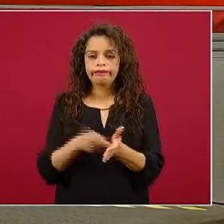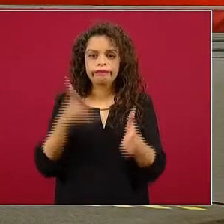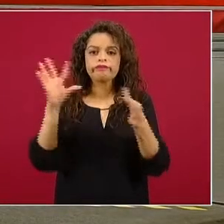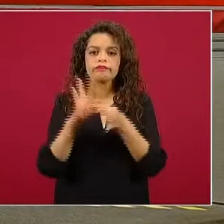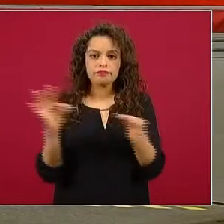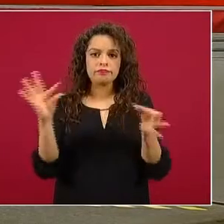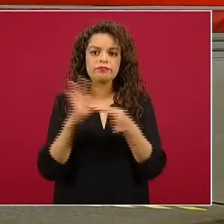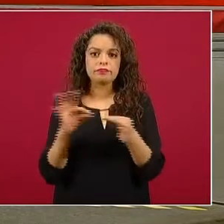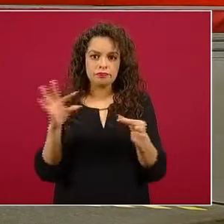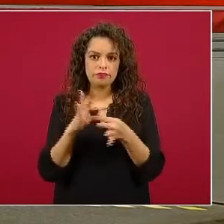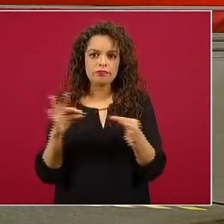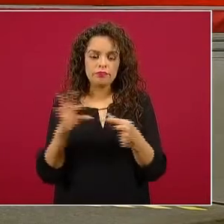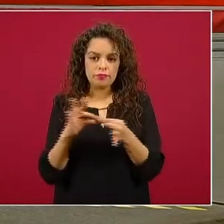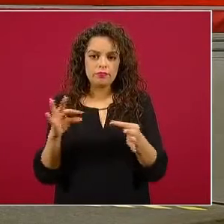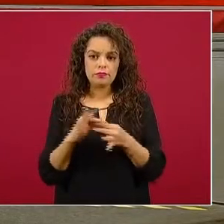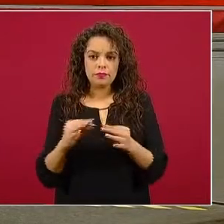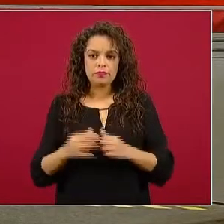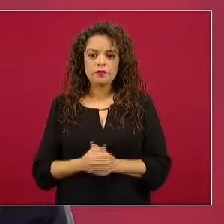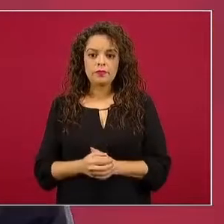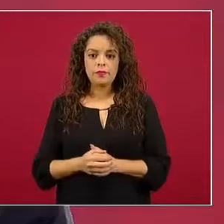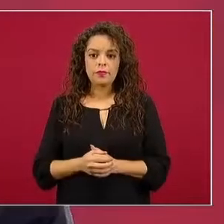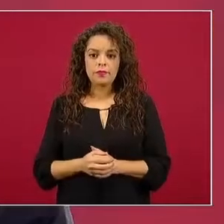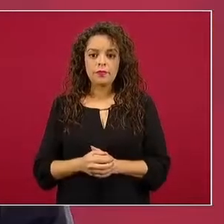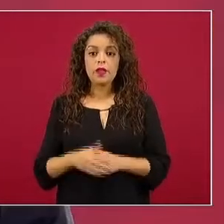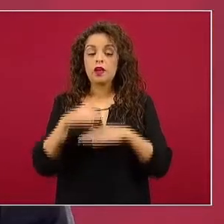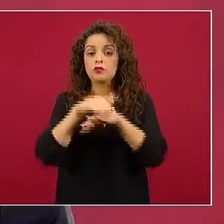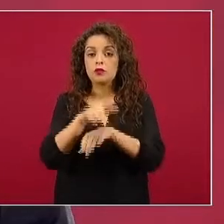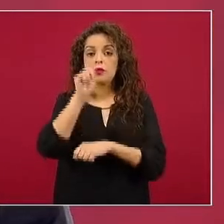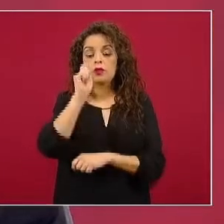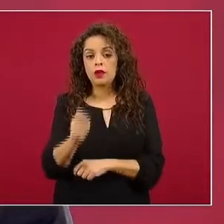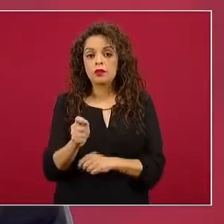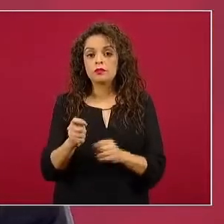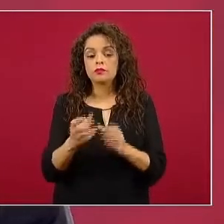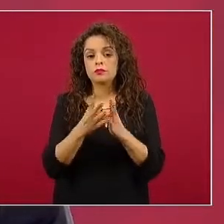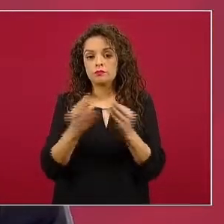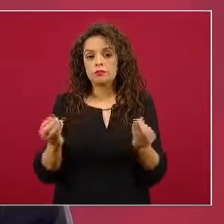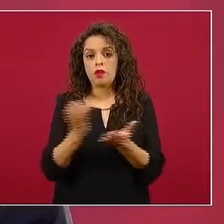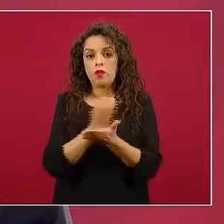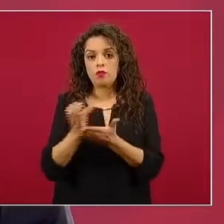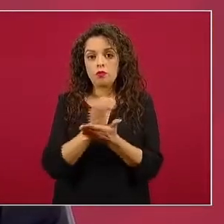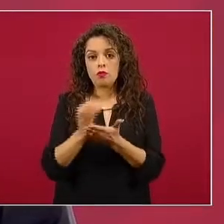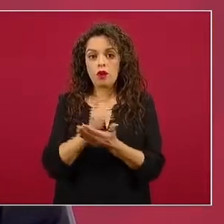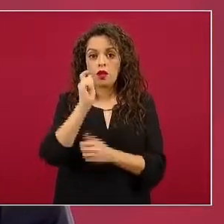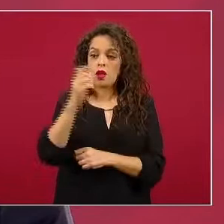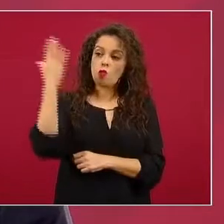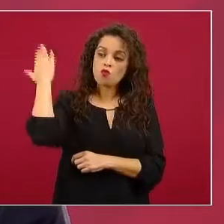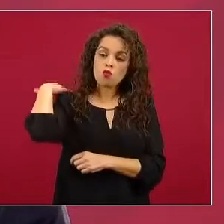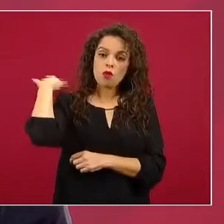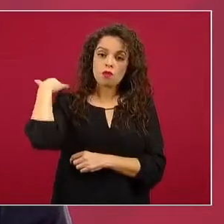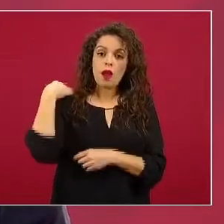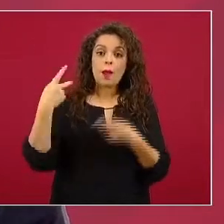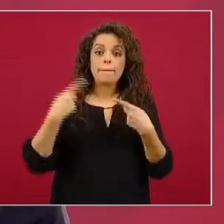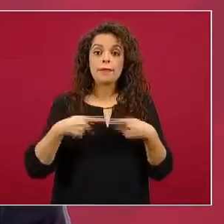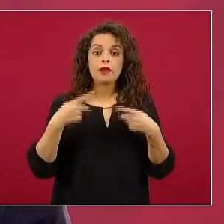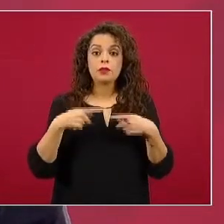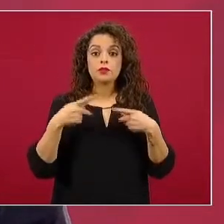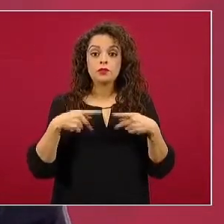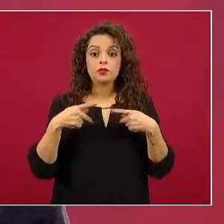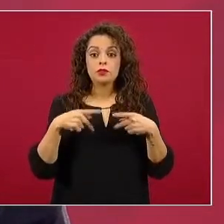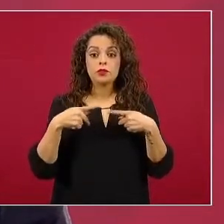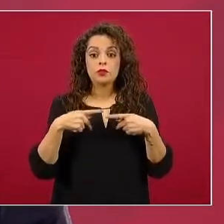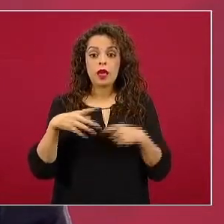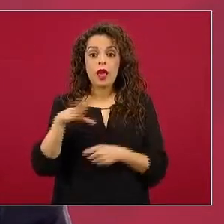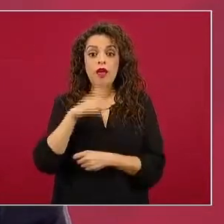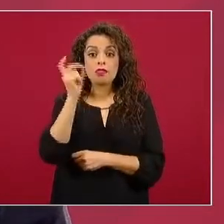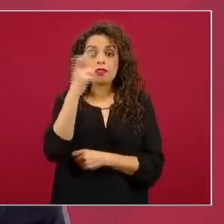sobre, vamos parte por parte, sobre la recuperación y la rehabilitación pulmonar de las personas que han quedado con